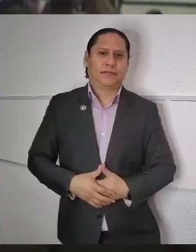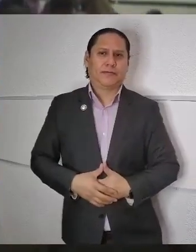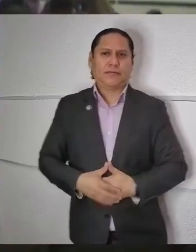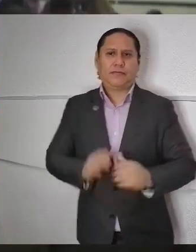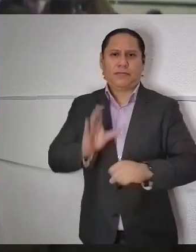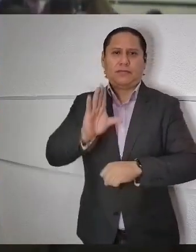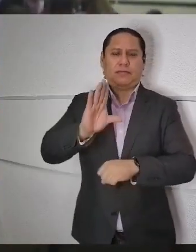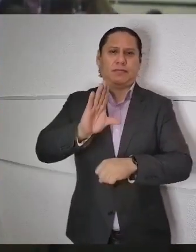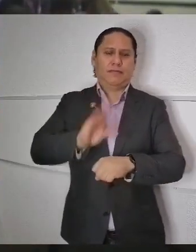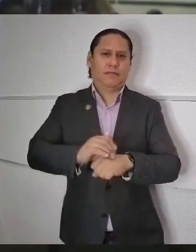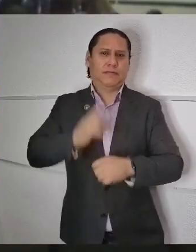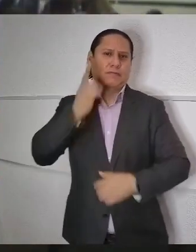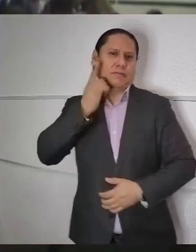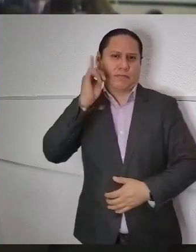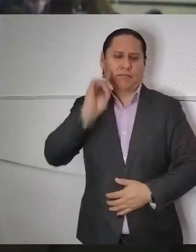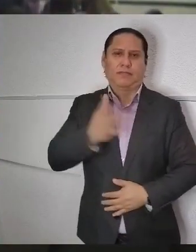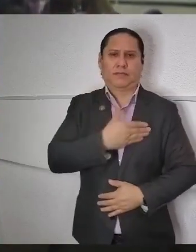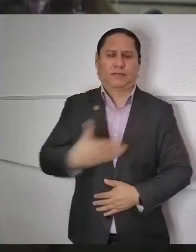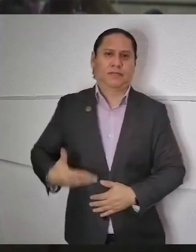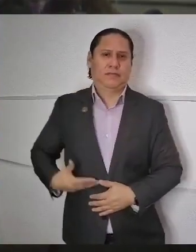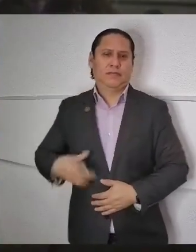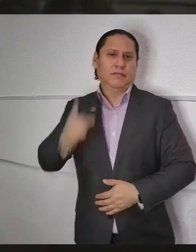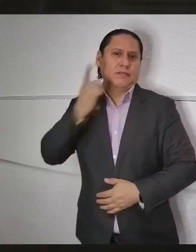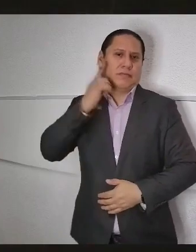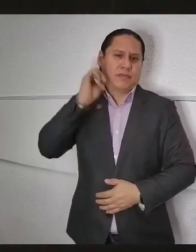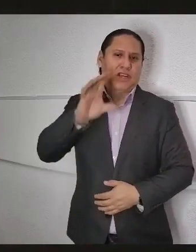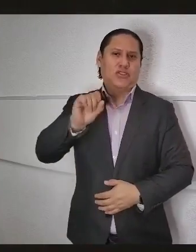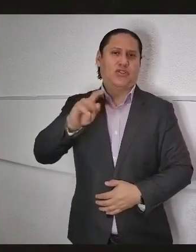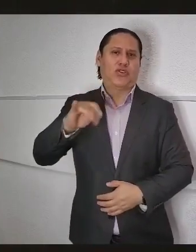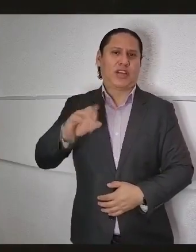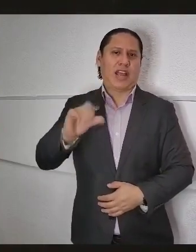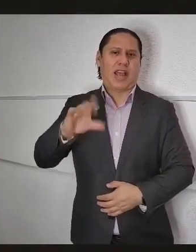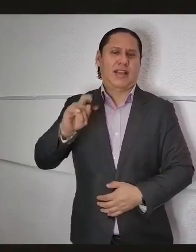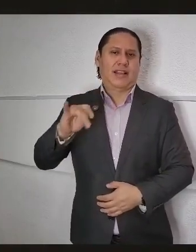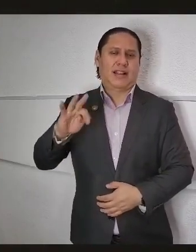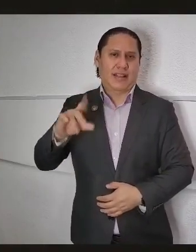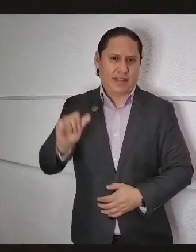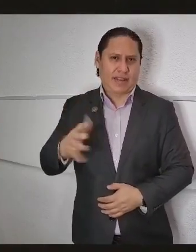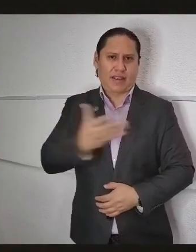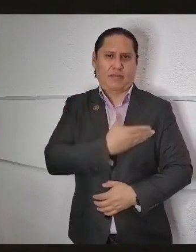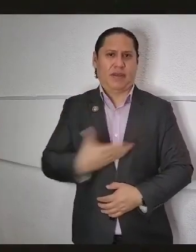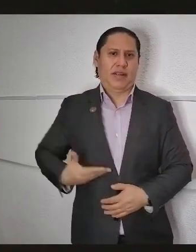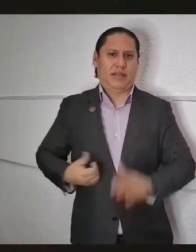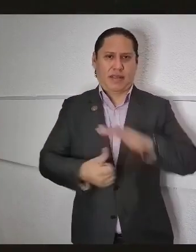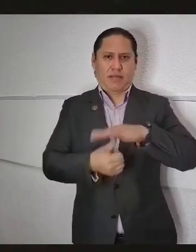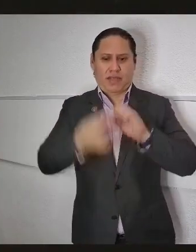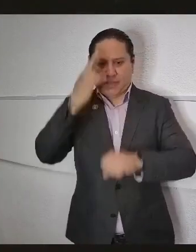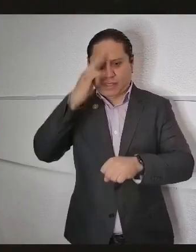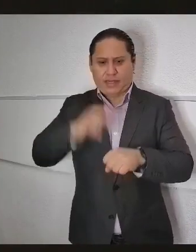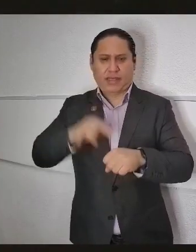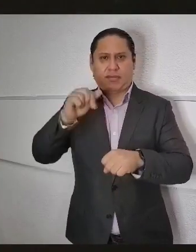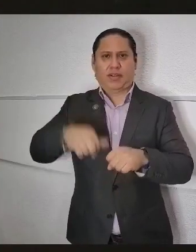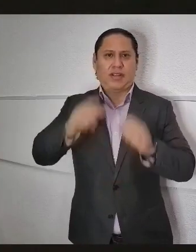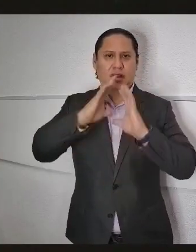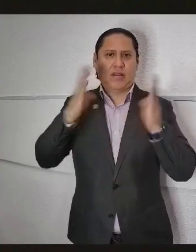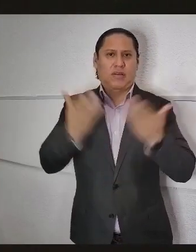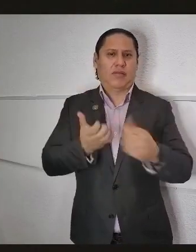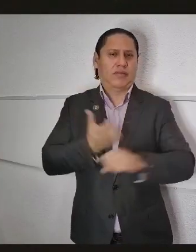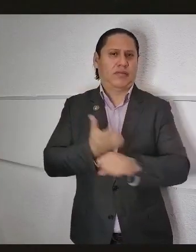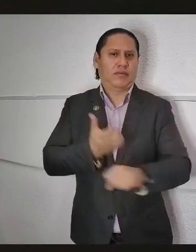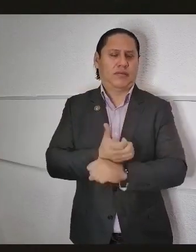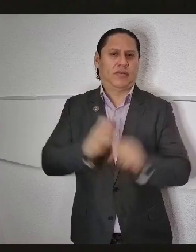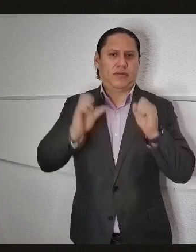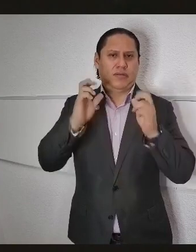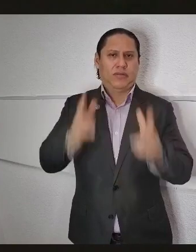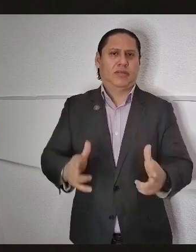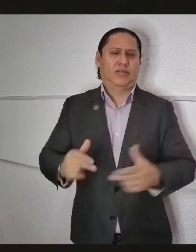su permiso, diputada presidenta. Diputada Sonia Catalina Álvarez, presidenta de la mesa directiva